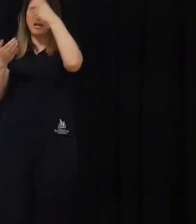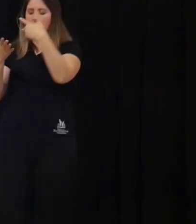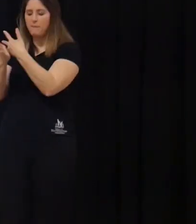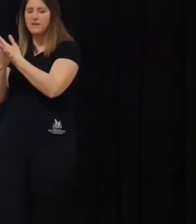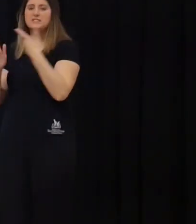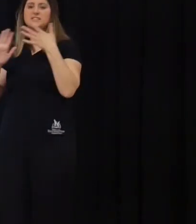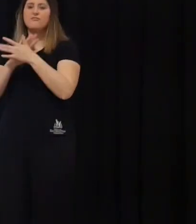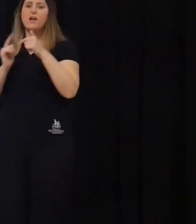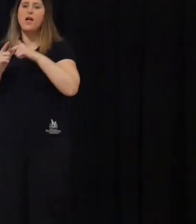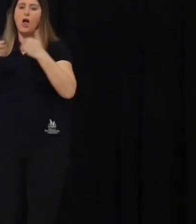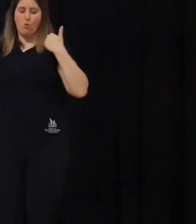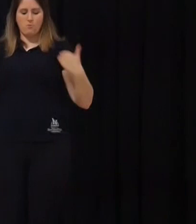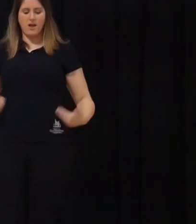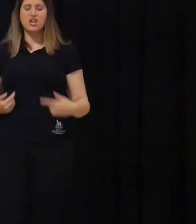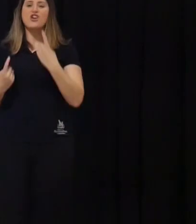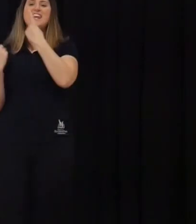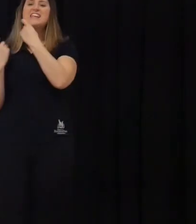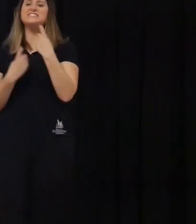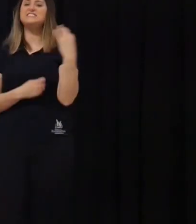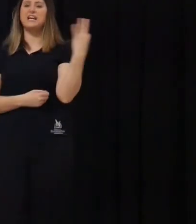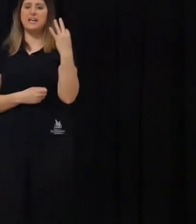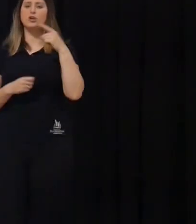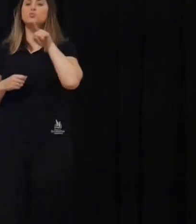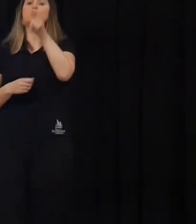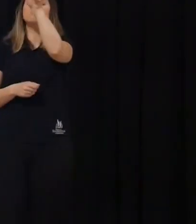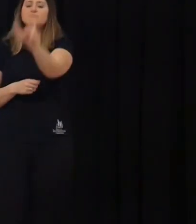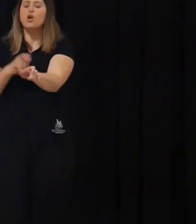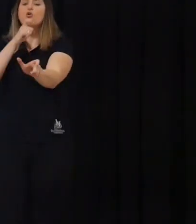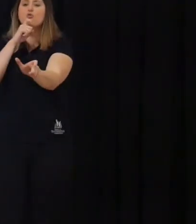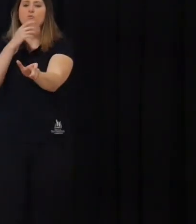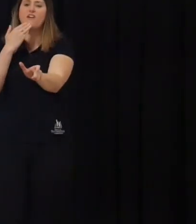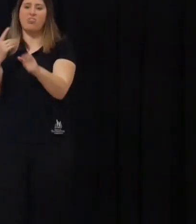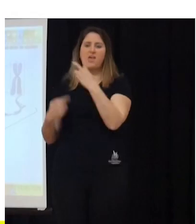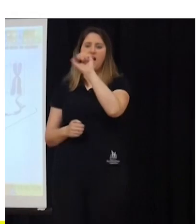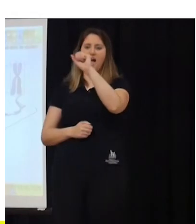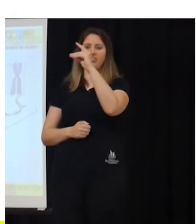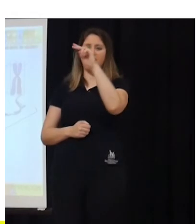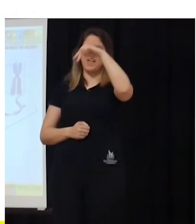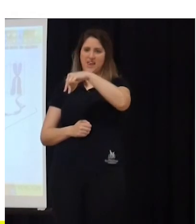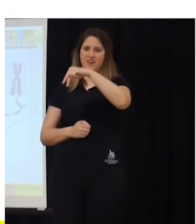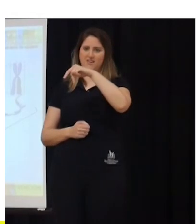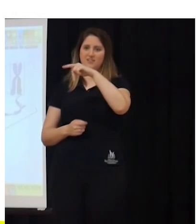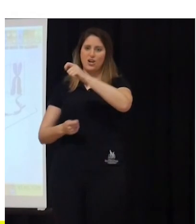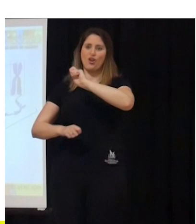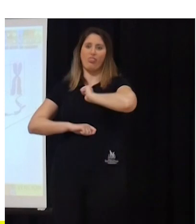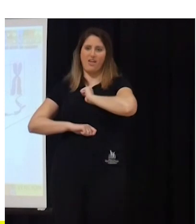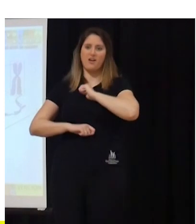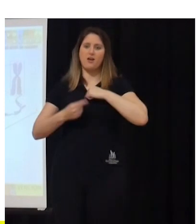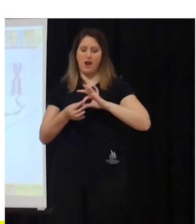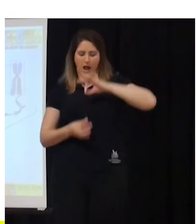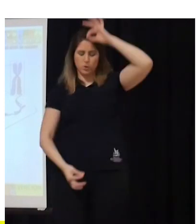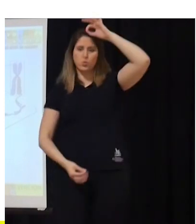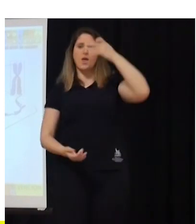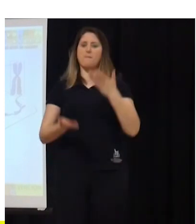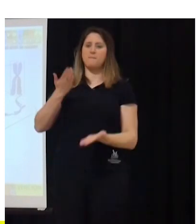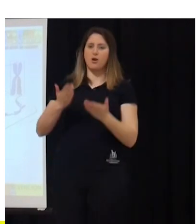le dice al ser vivo lo que en realidad es. Es lo que marca nuestro color de ojos, nuestra altura,